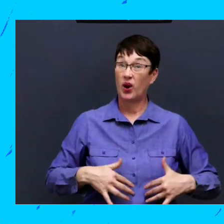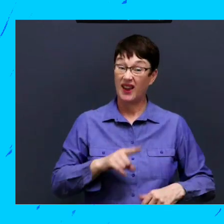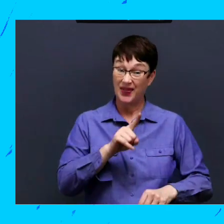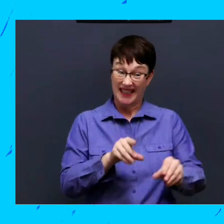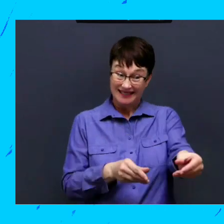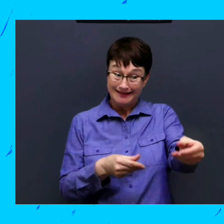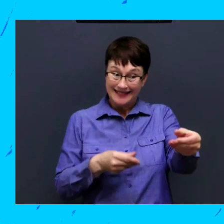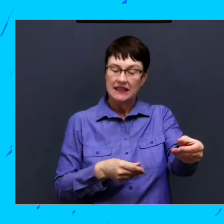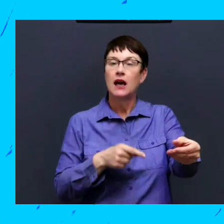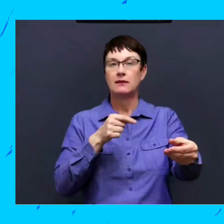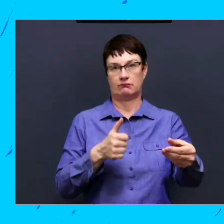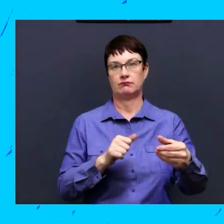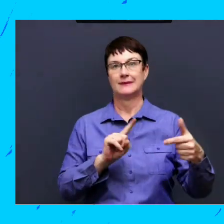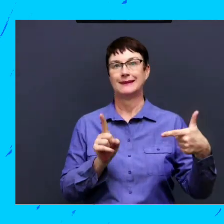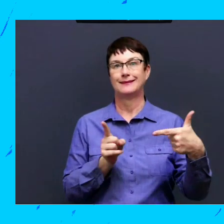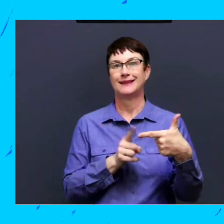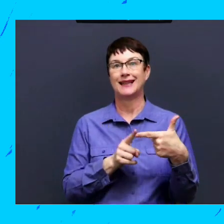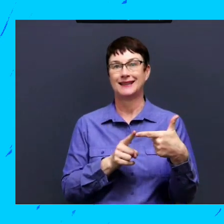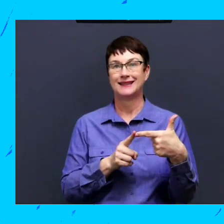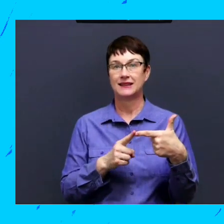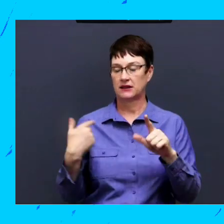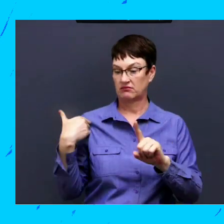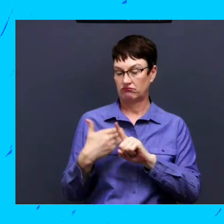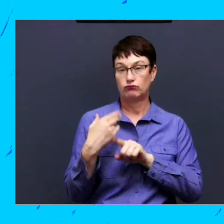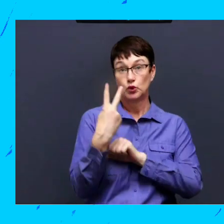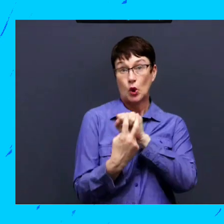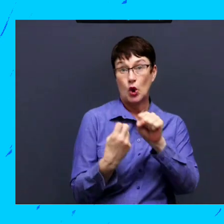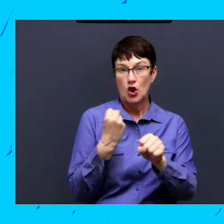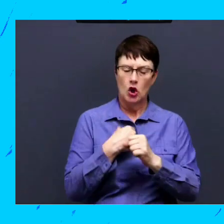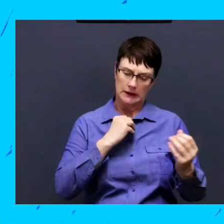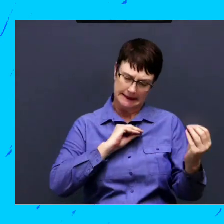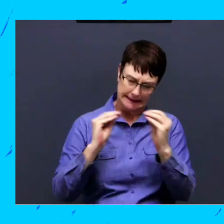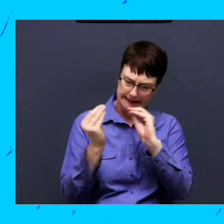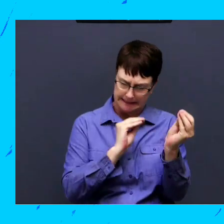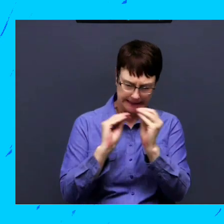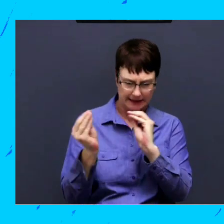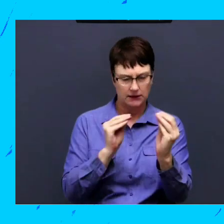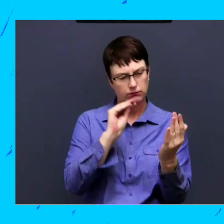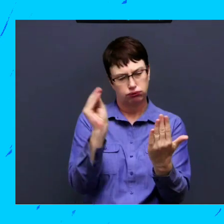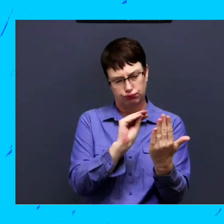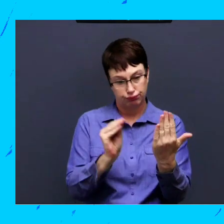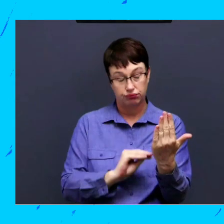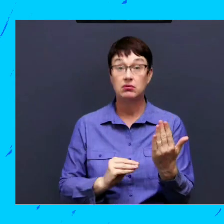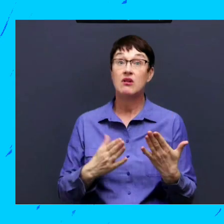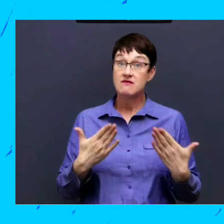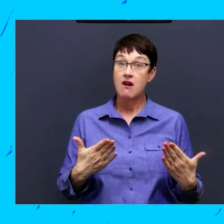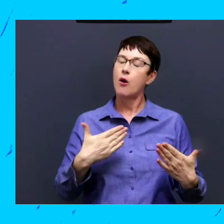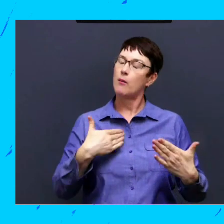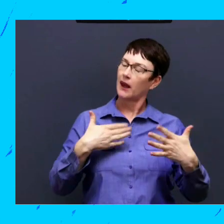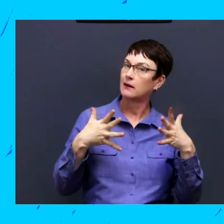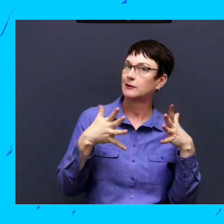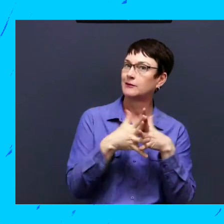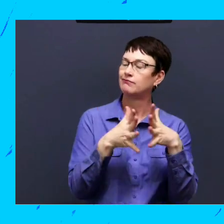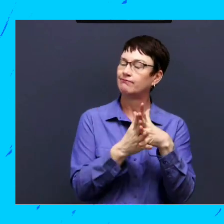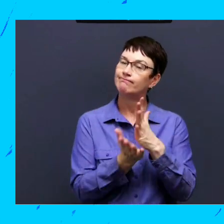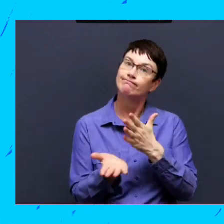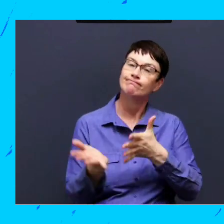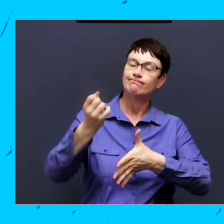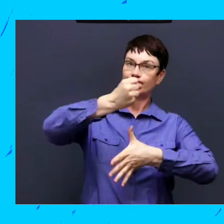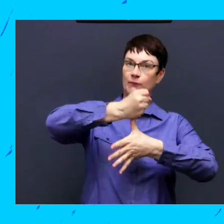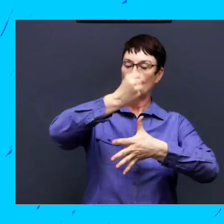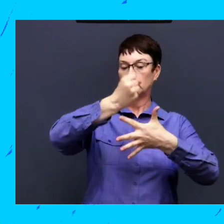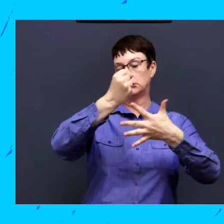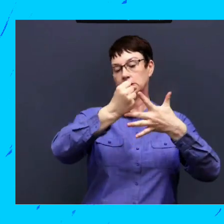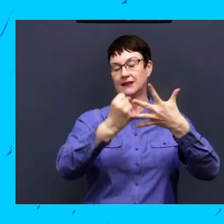AHA en que hemos trabajado en los últimos 2 años. Voy a presentar los destaques y mensajes principales de la segunda edición de